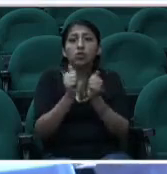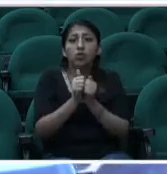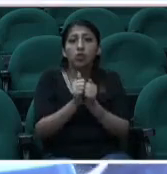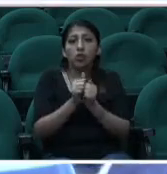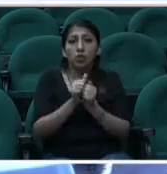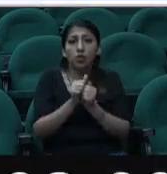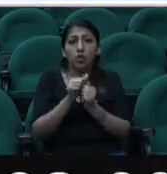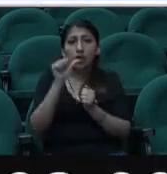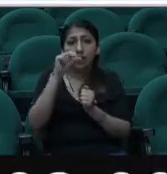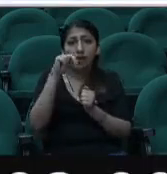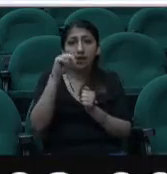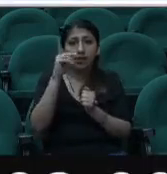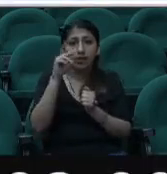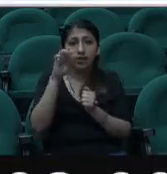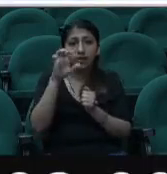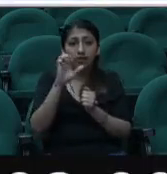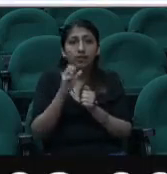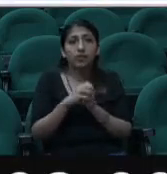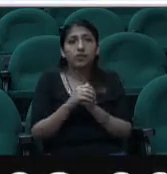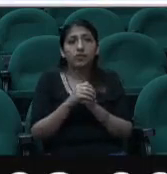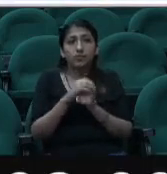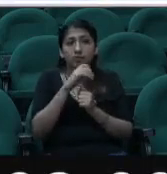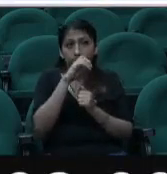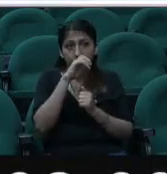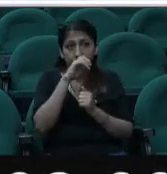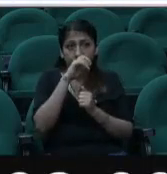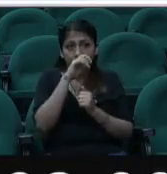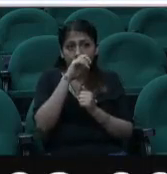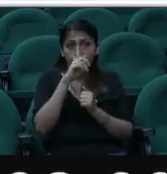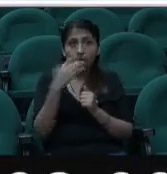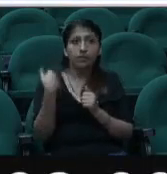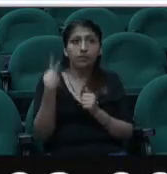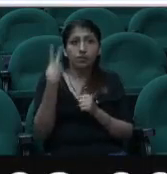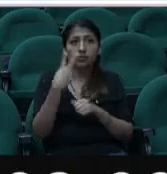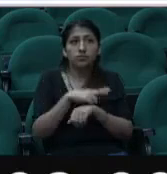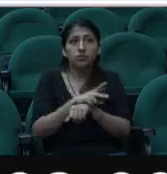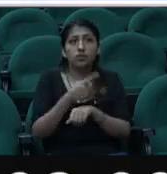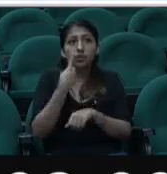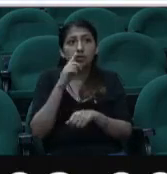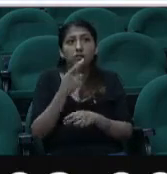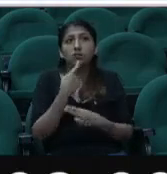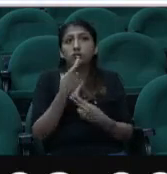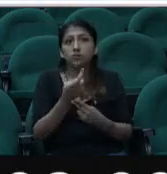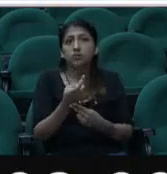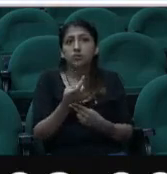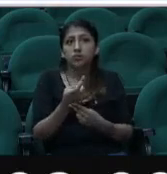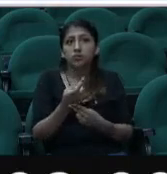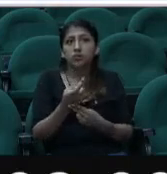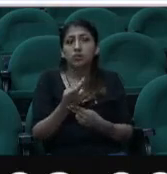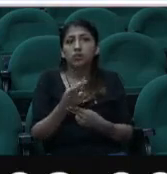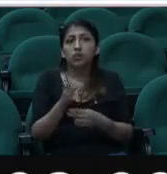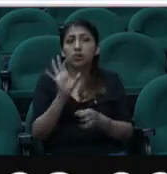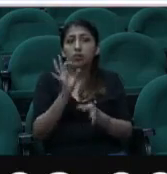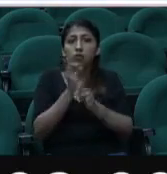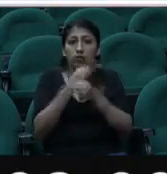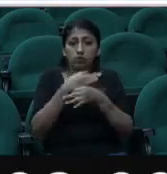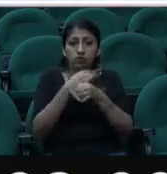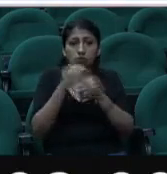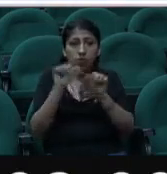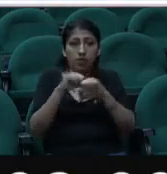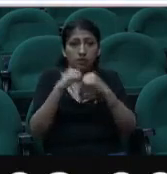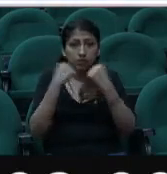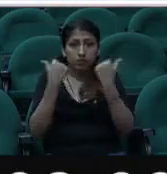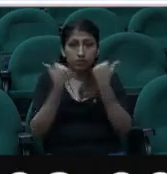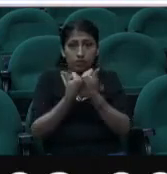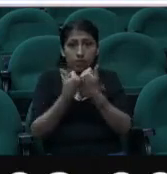candidato andrew granda tiene dos minutos para responder es función de los asambleístas